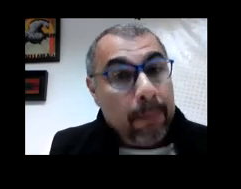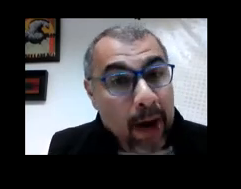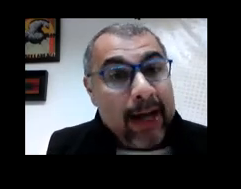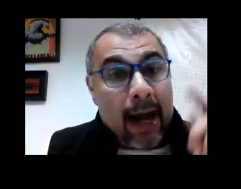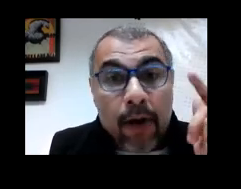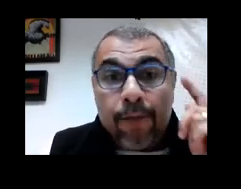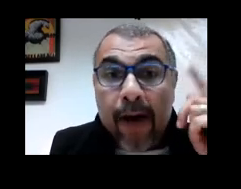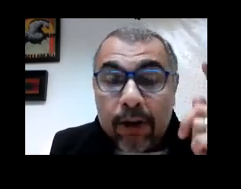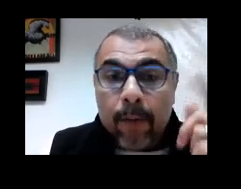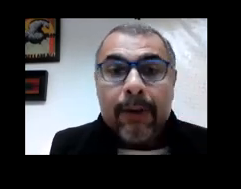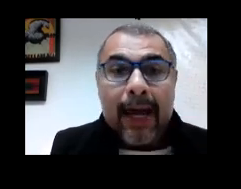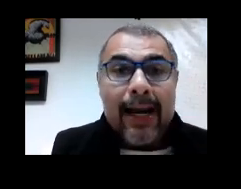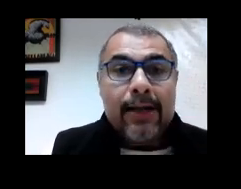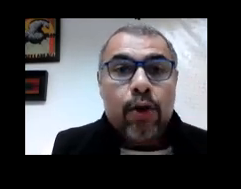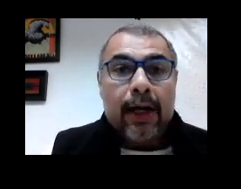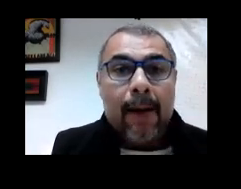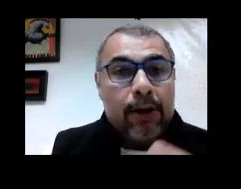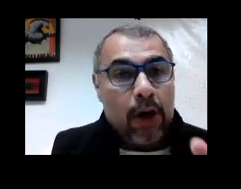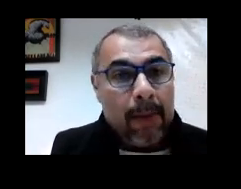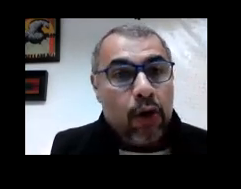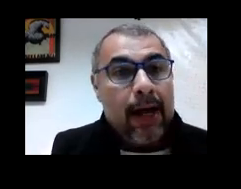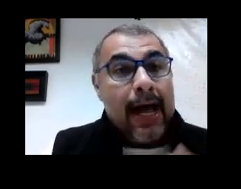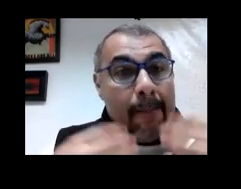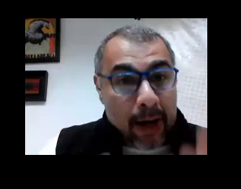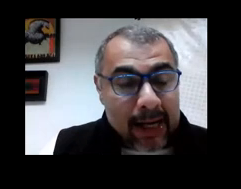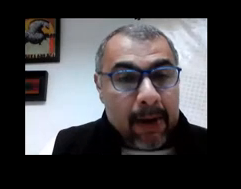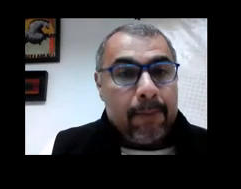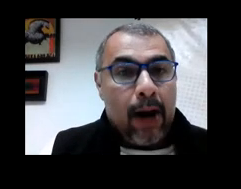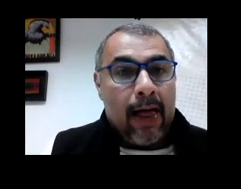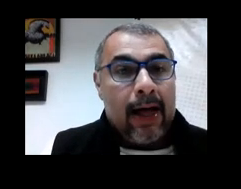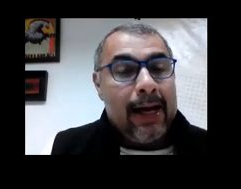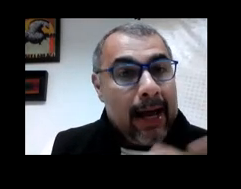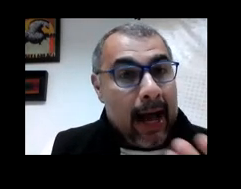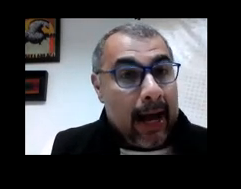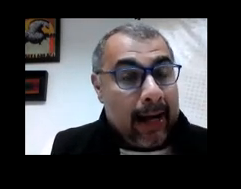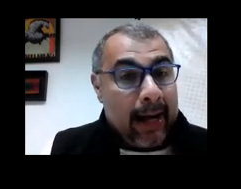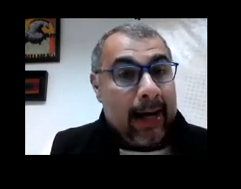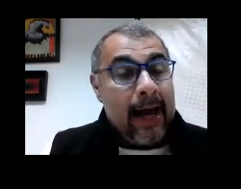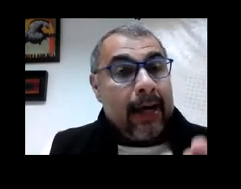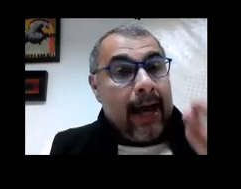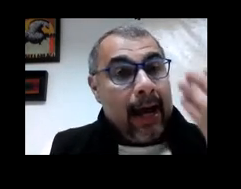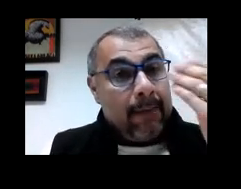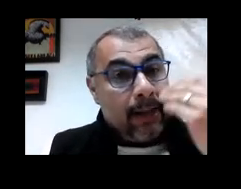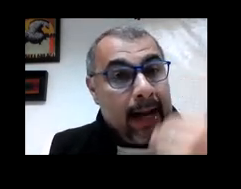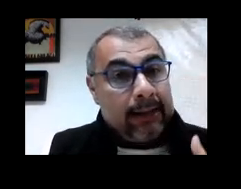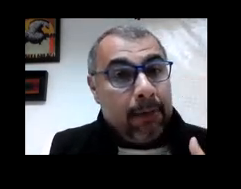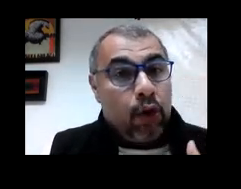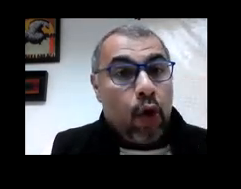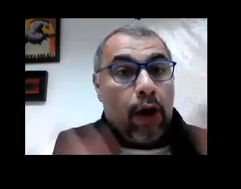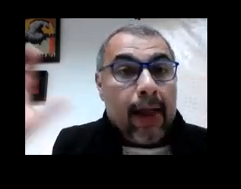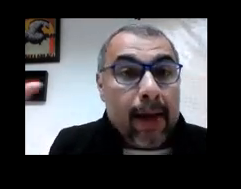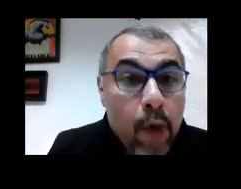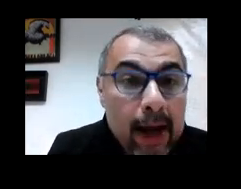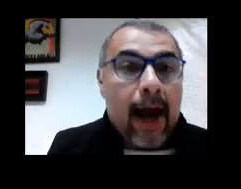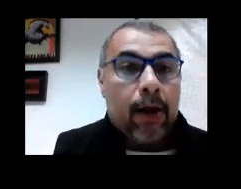pero sí puede generar un efecto que es el hecho de que las personas mayores puedan ser manipuladas y les hagan creer que al administrar ese